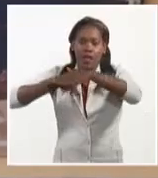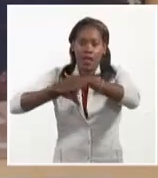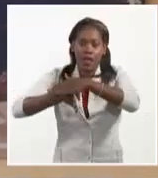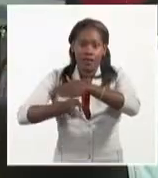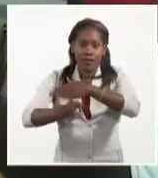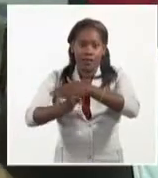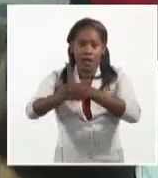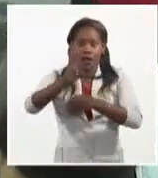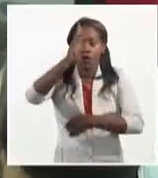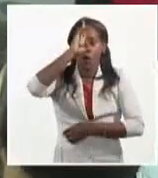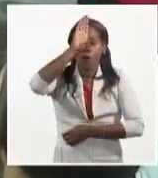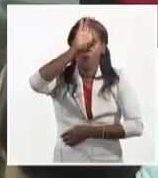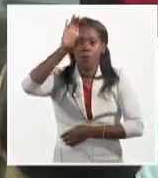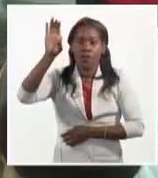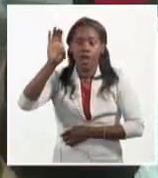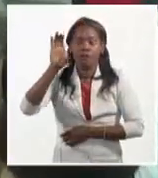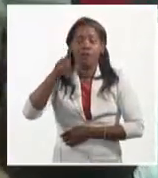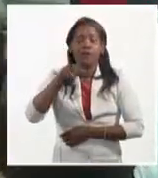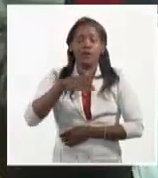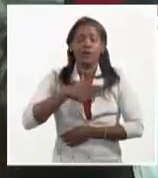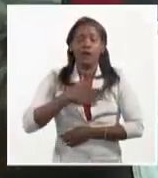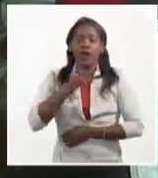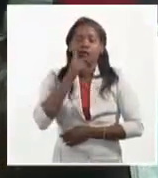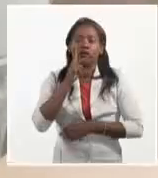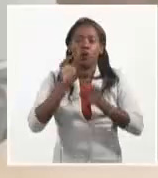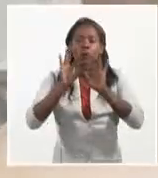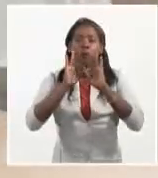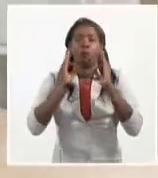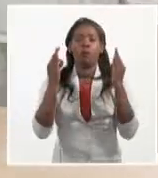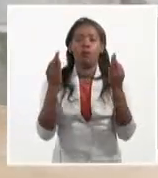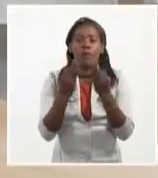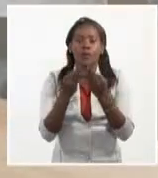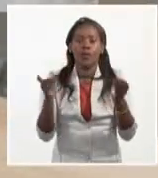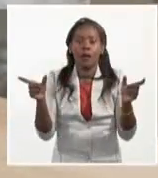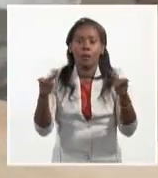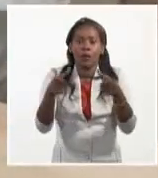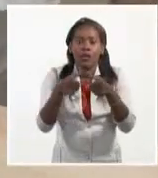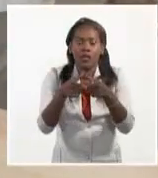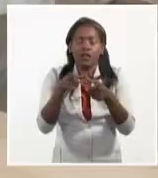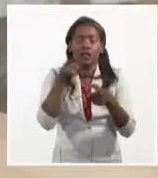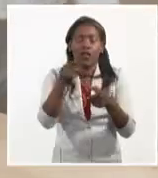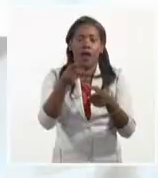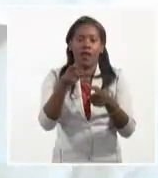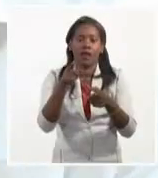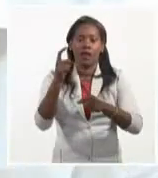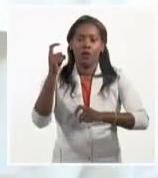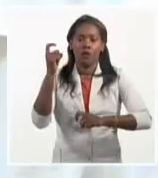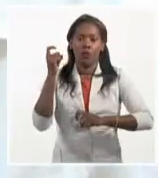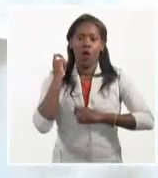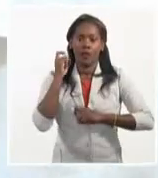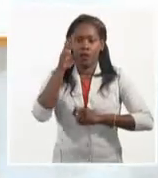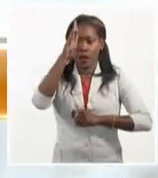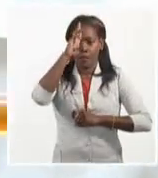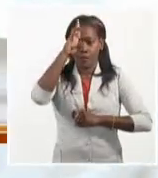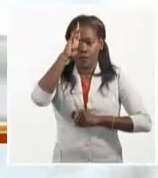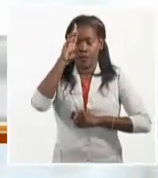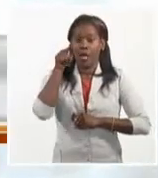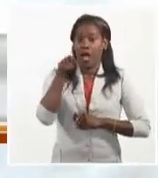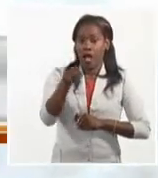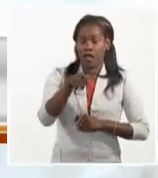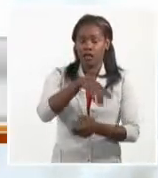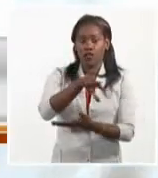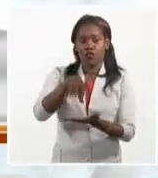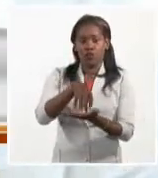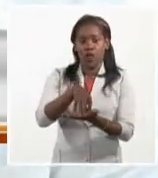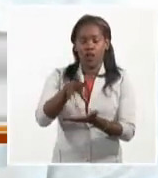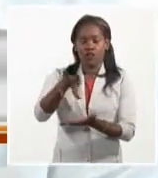Fernández Mirabal, perteneciente al policlínico Raúl Currás Regalado de Melena del Sur. Se hicieron acciones generales en todos los locales de aquí, con un